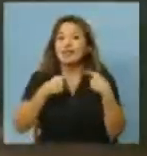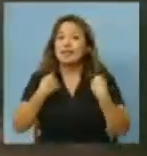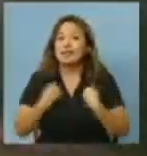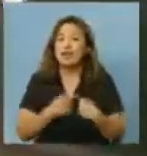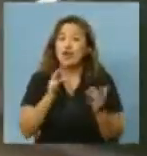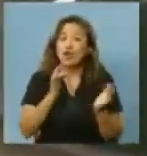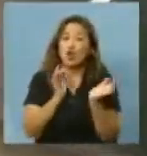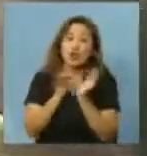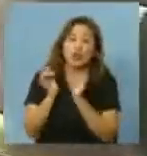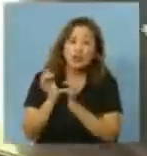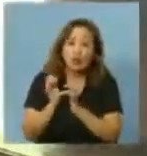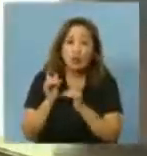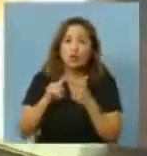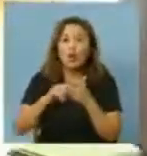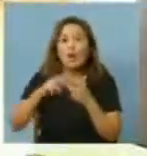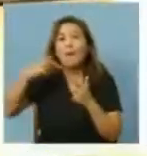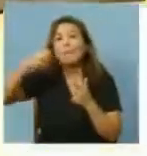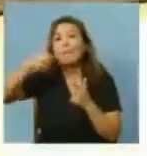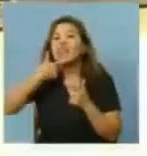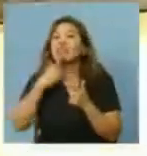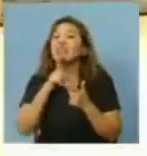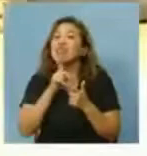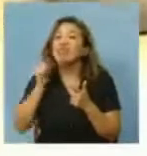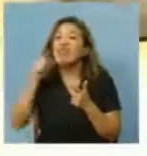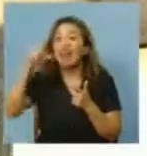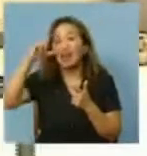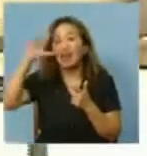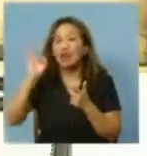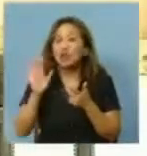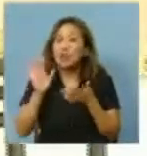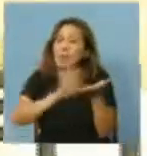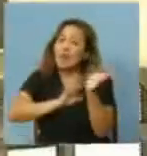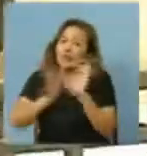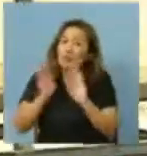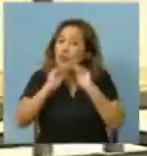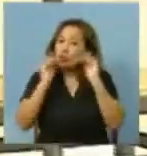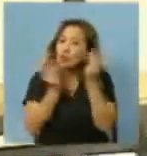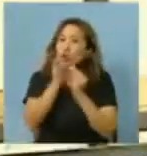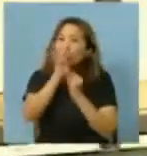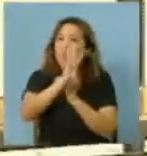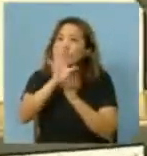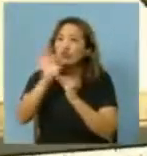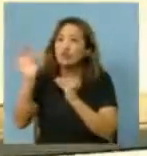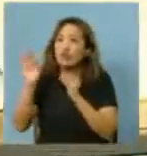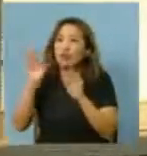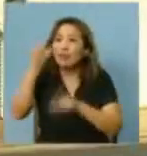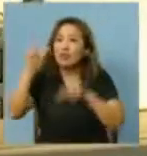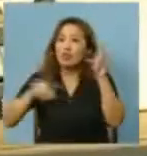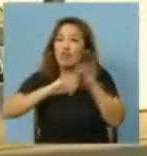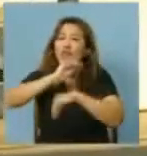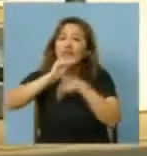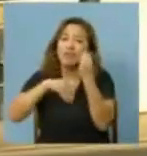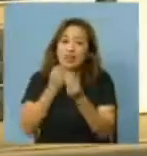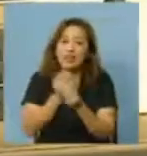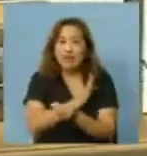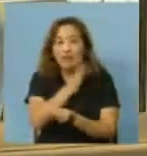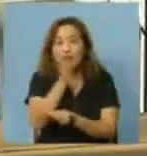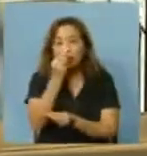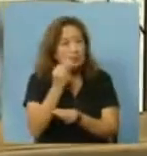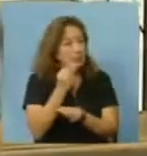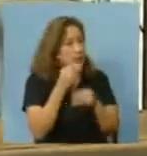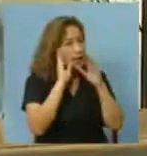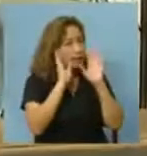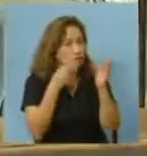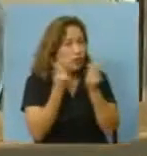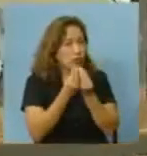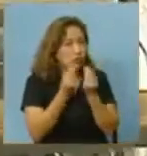San Cayetano y San Pantaleón. Y en total hay alrededor de 400 personas comiendo, que son familias, ¿no? En total. ¿Le llama la atención